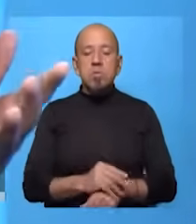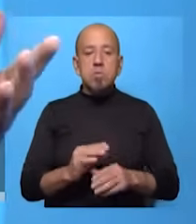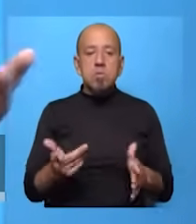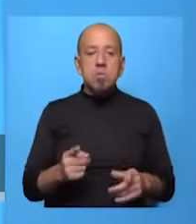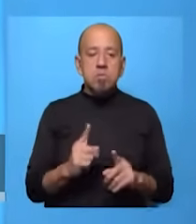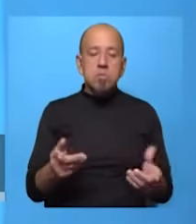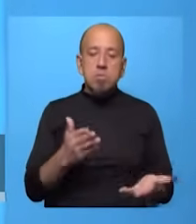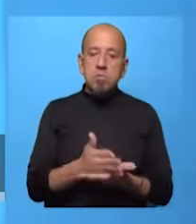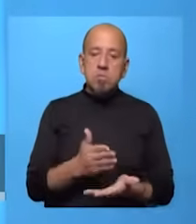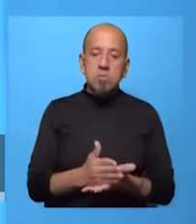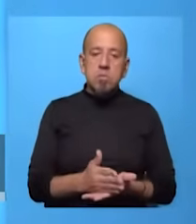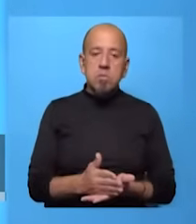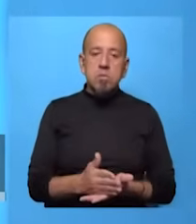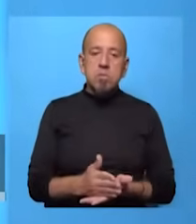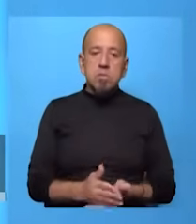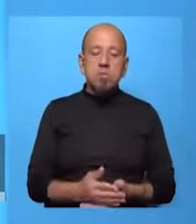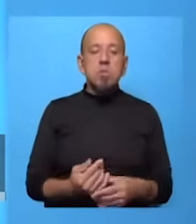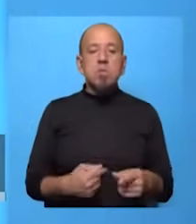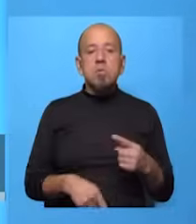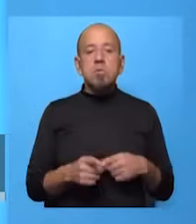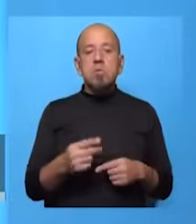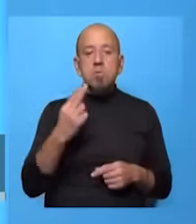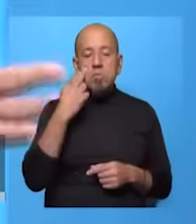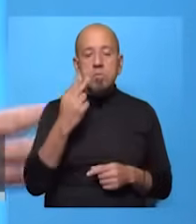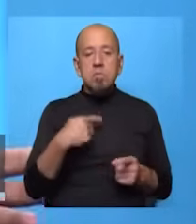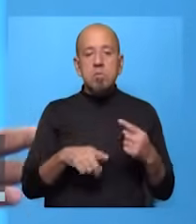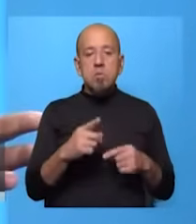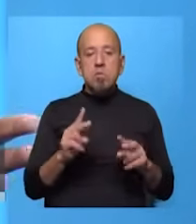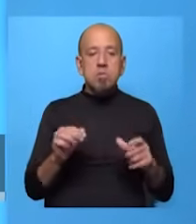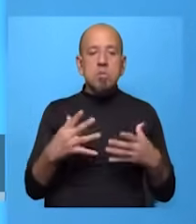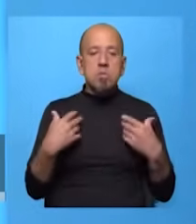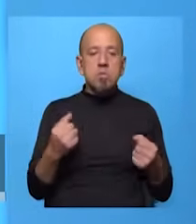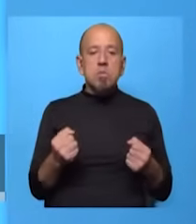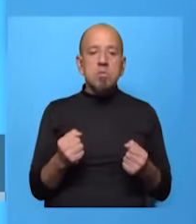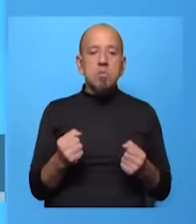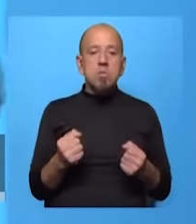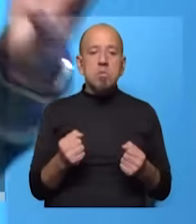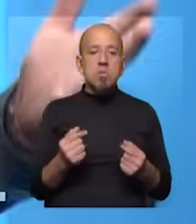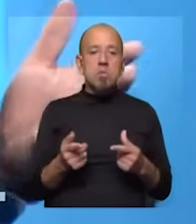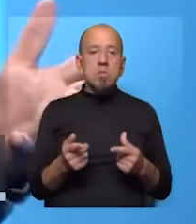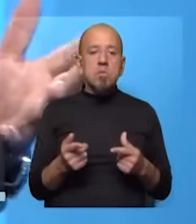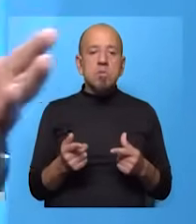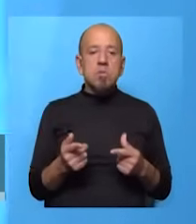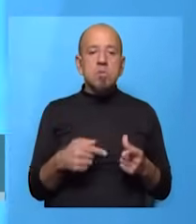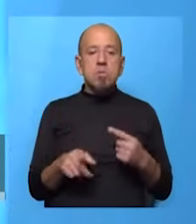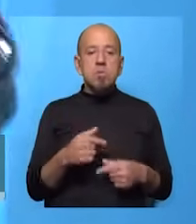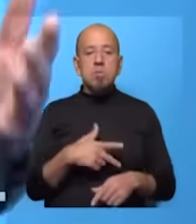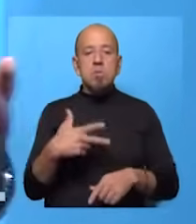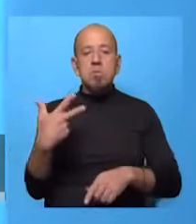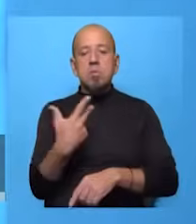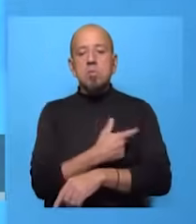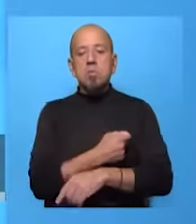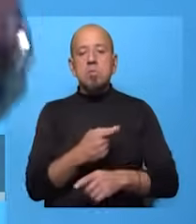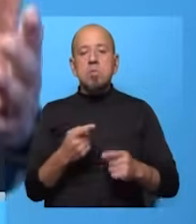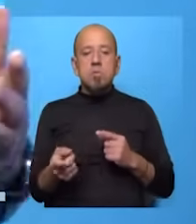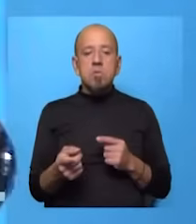asistió la dejó medio por el camino ese es el problema del gobierno Pero el punto de vista sanitario este llegamos a estar vacunados llegamos a tener las